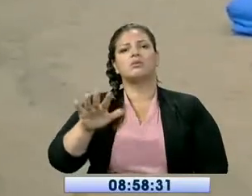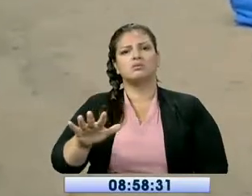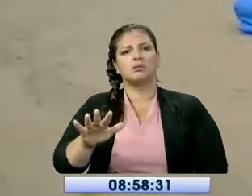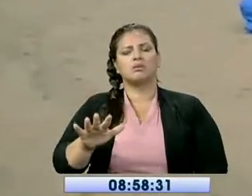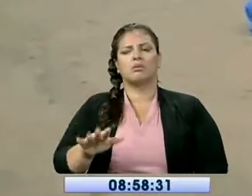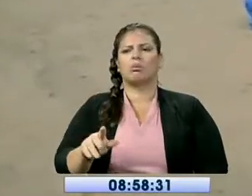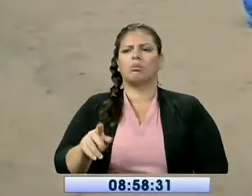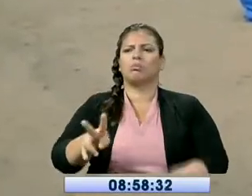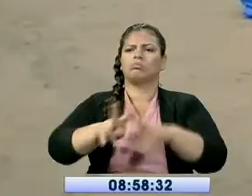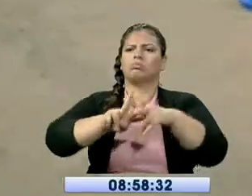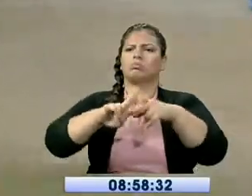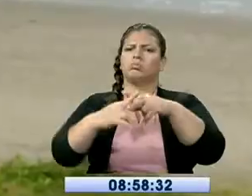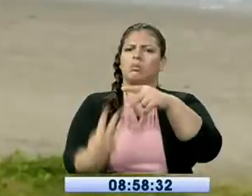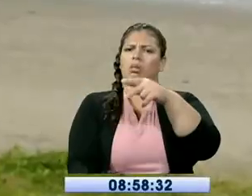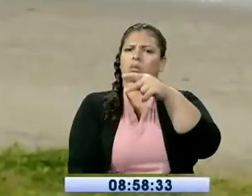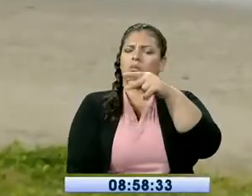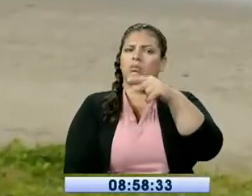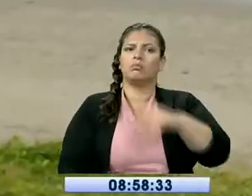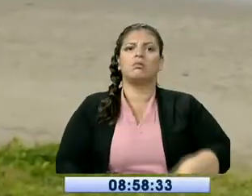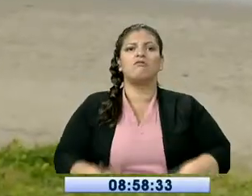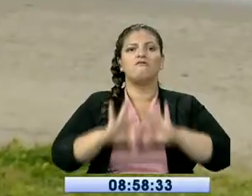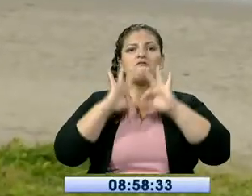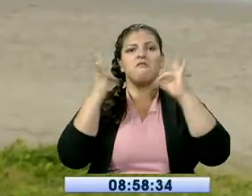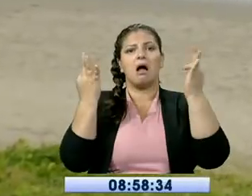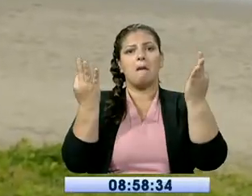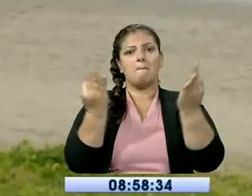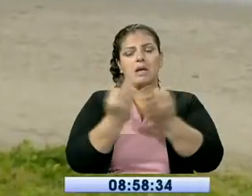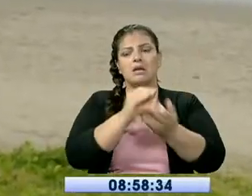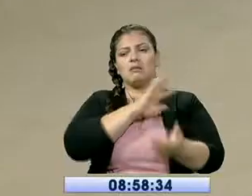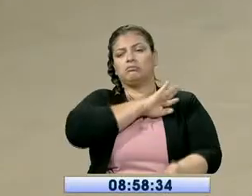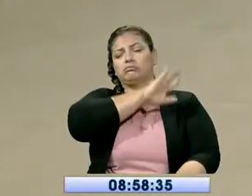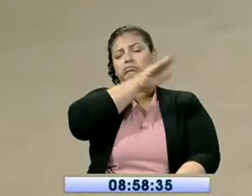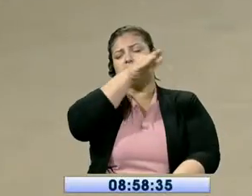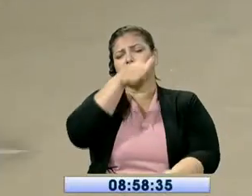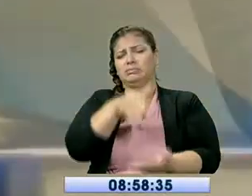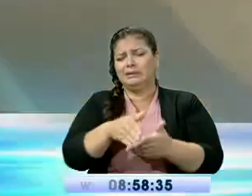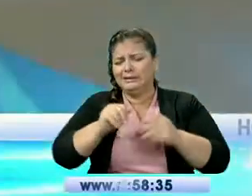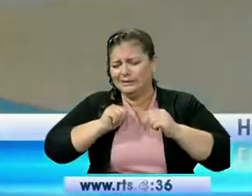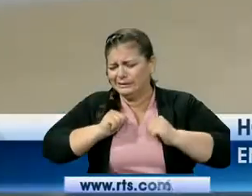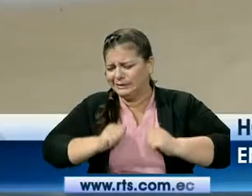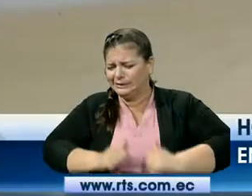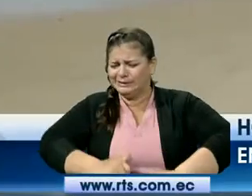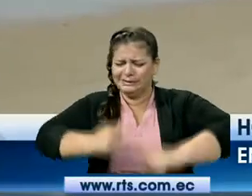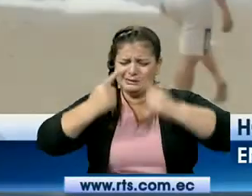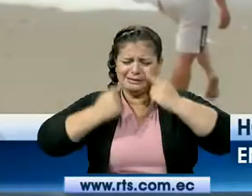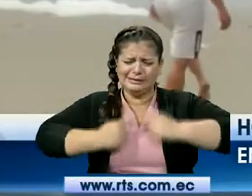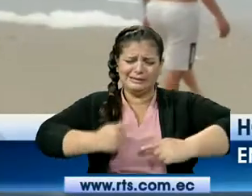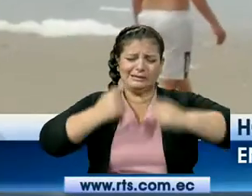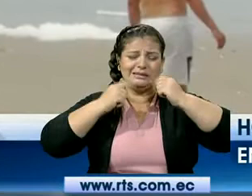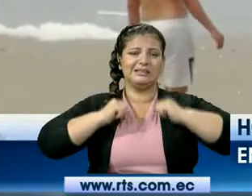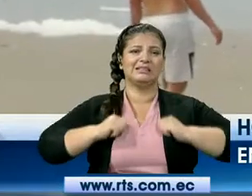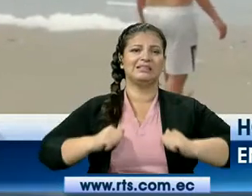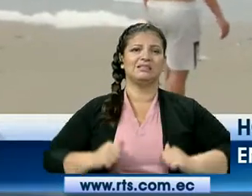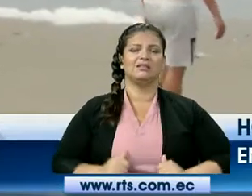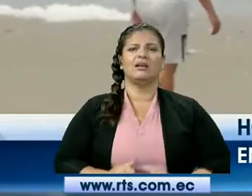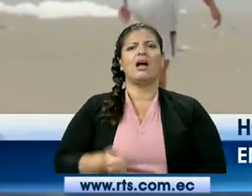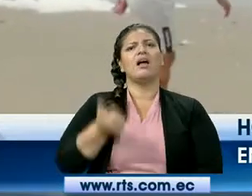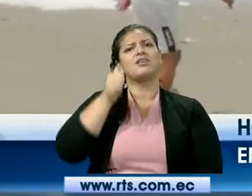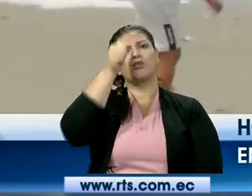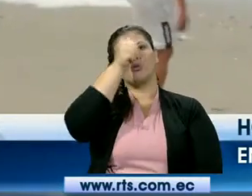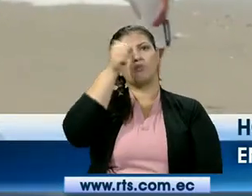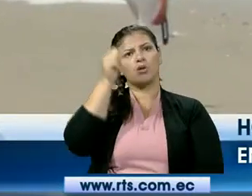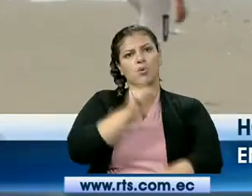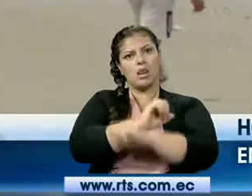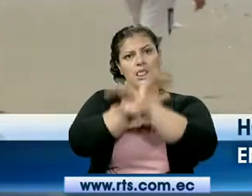fallecido ahogado en la playa de Punta Carnero del Cantón Salinas. Este domingo en horas de la mañana, el occiso habría llegado hasta